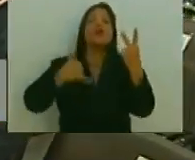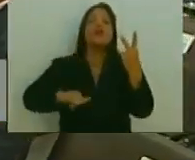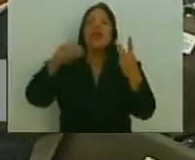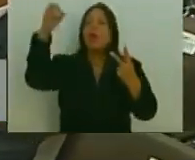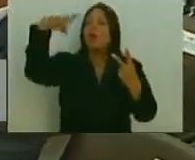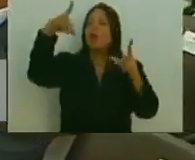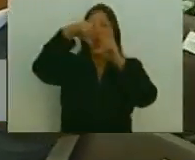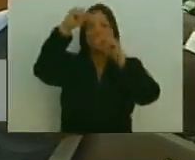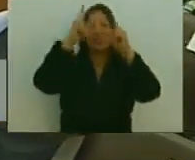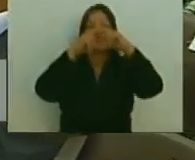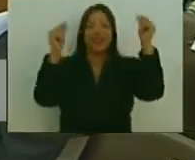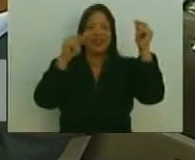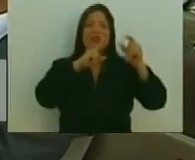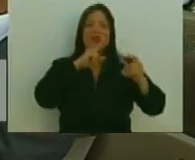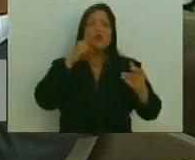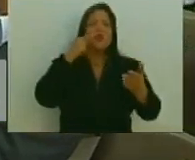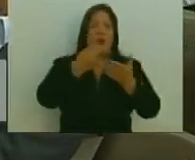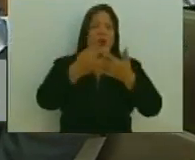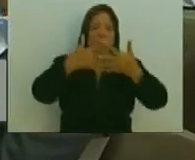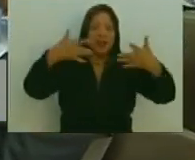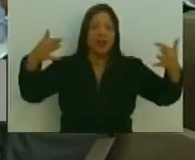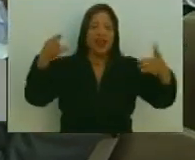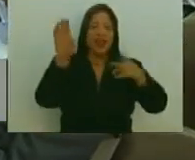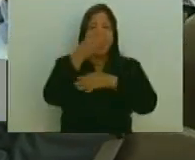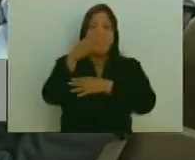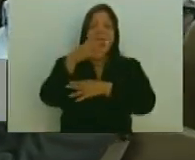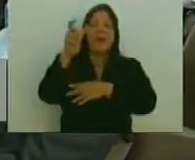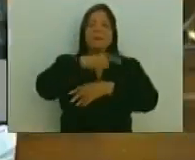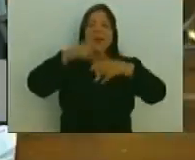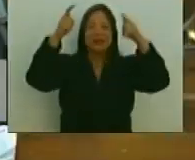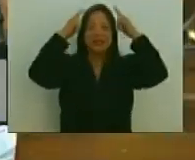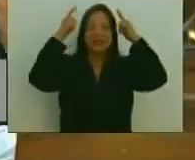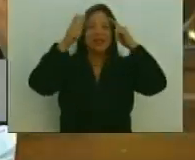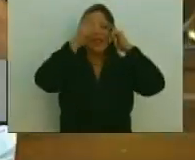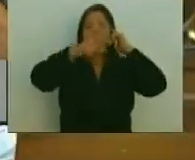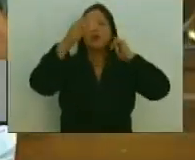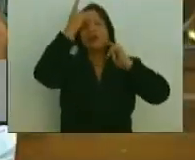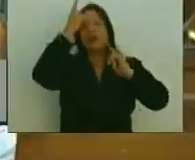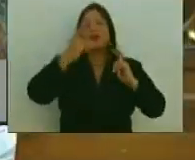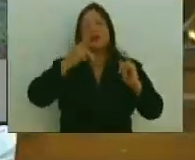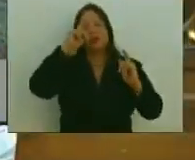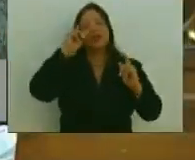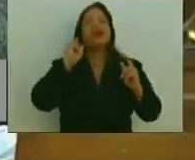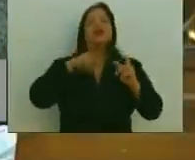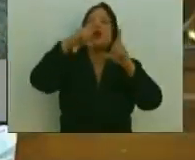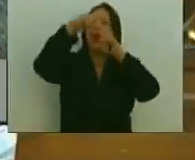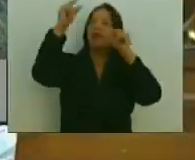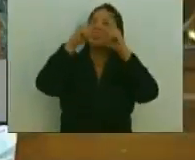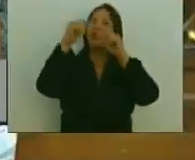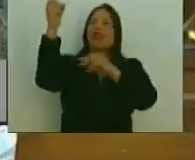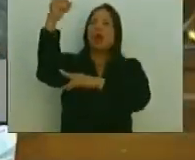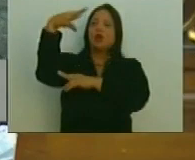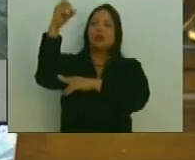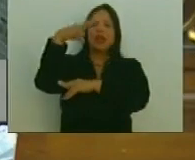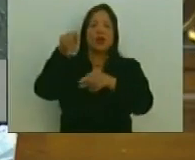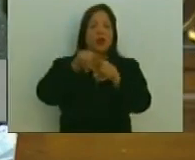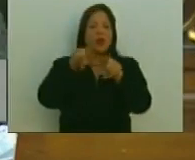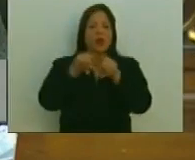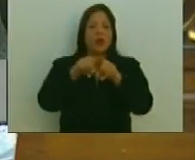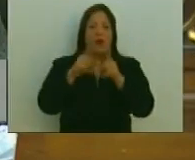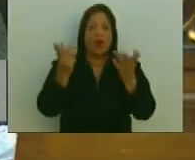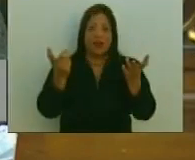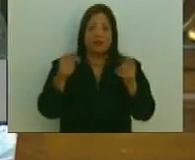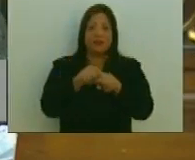y Estrella. ¿Se acuerdan aquella frase del comandante? Las personas con discapacidad son las estrellas y los luceros de la patria, me preguntaba